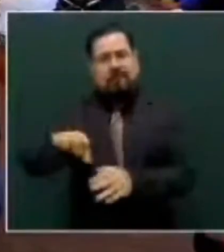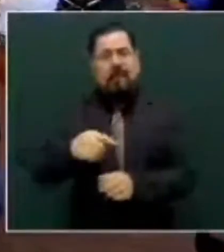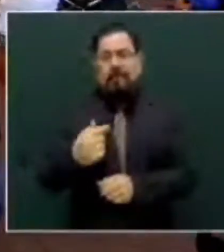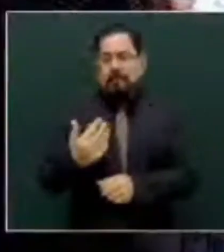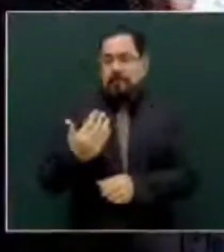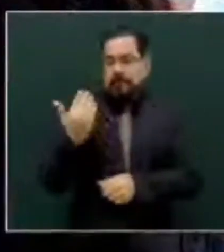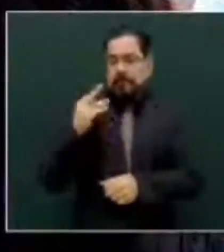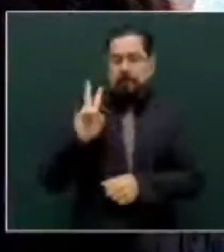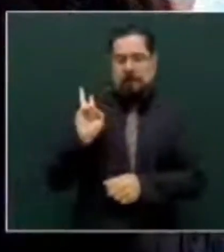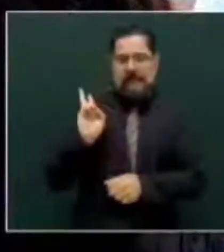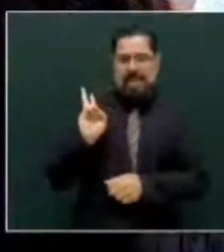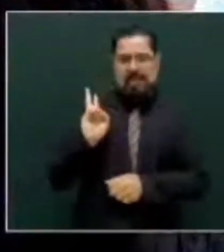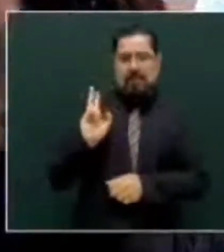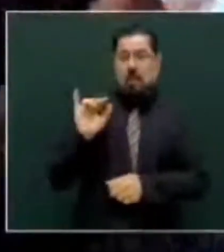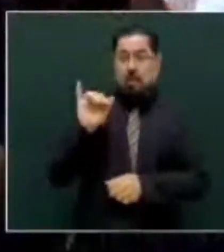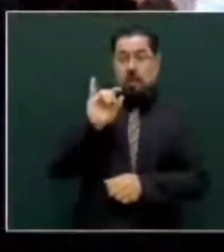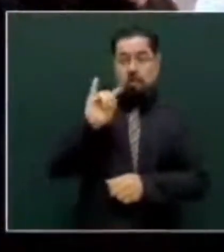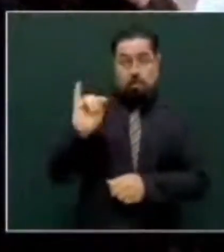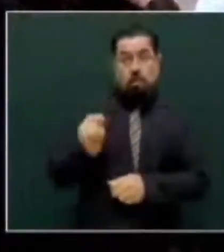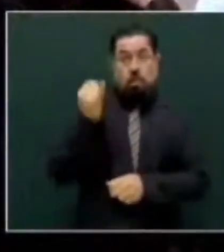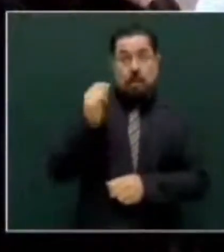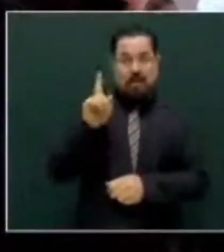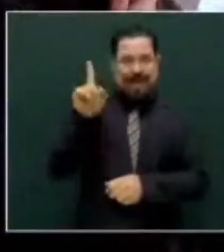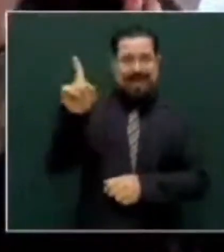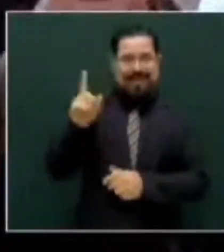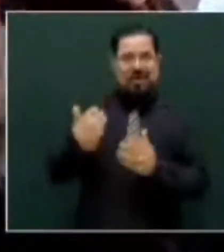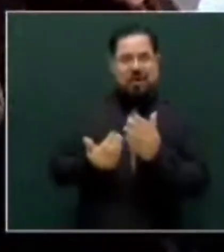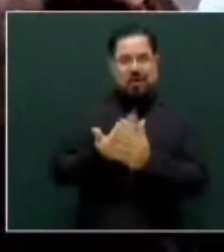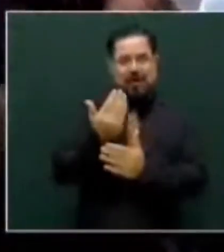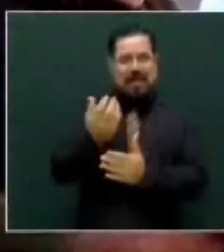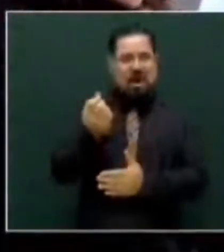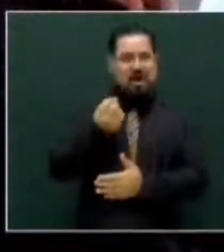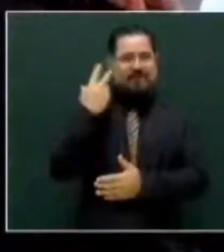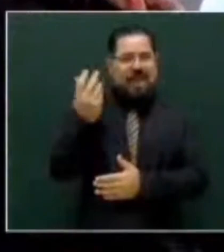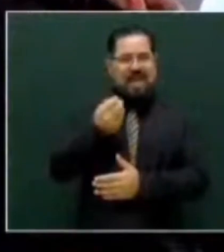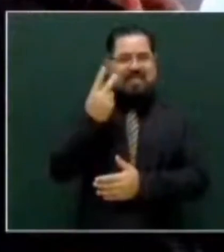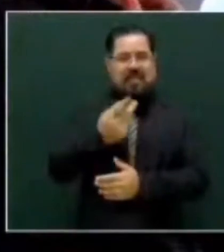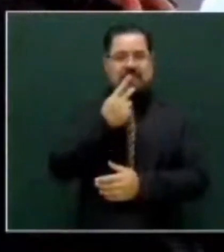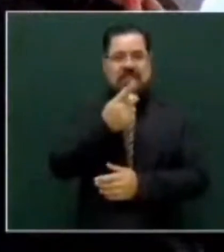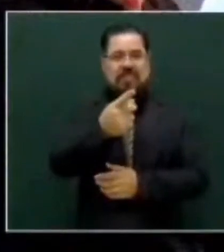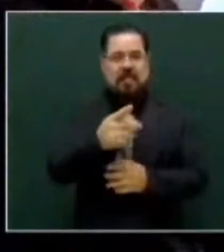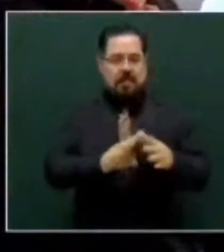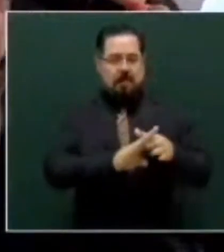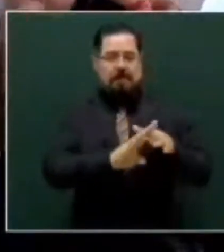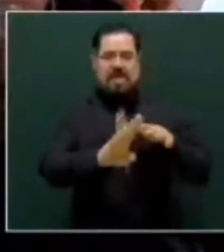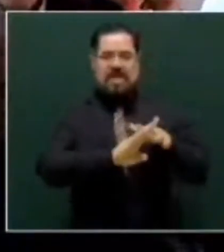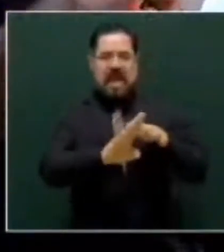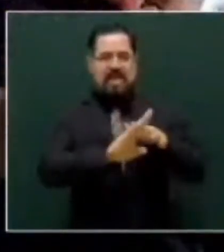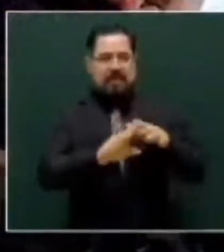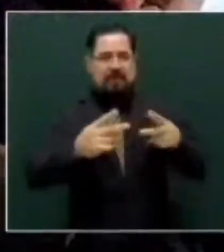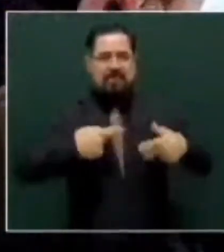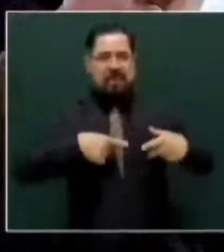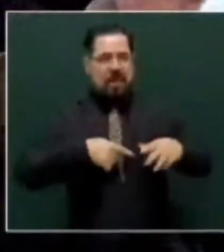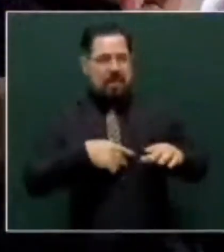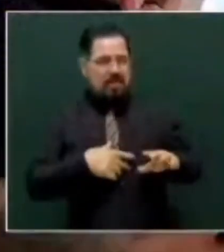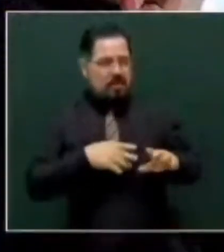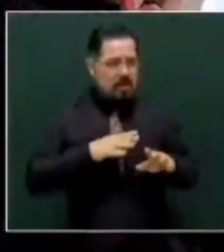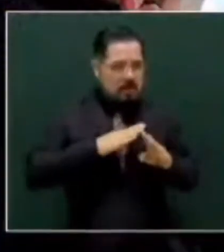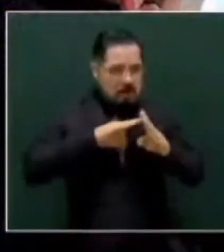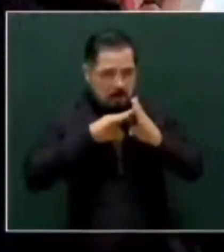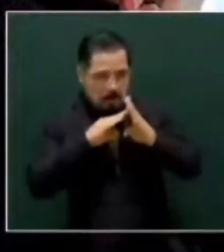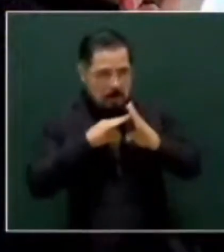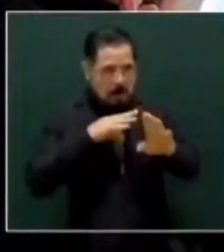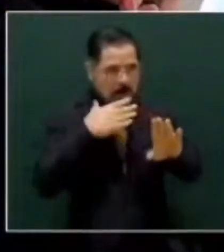en Tijuana, en la mañanera, usted afirmaba que no había persecución contra migrantes. Sin embargo, el siguiente día,